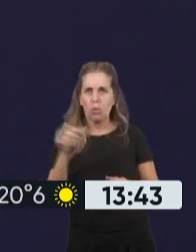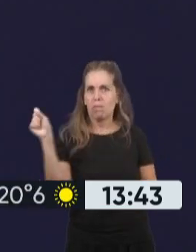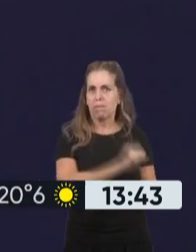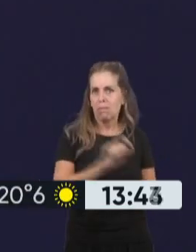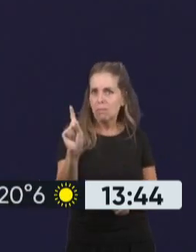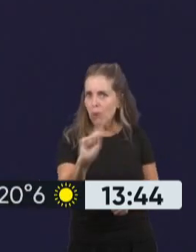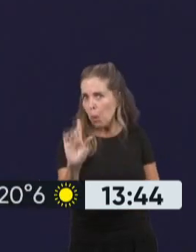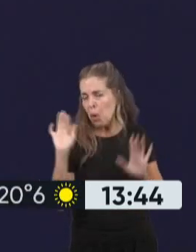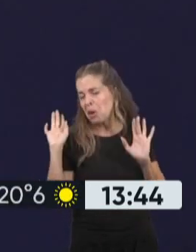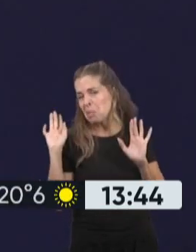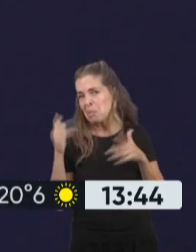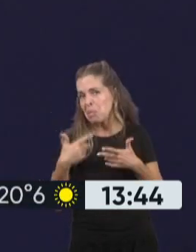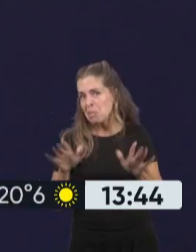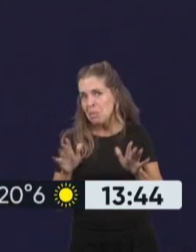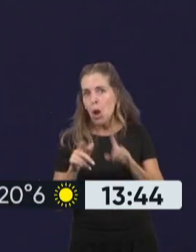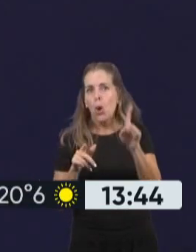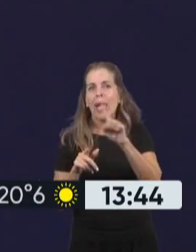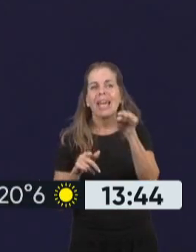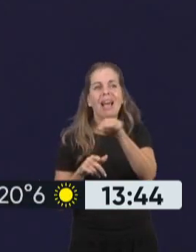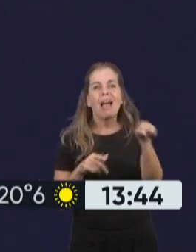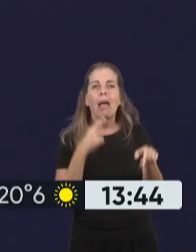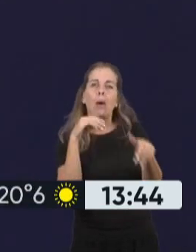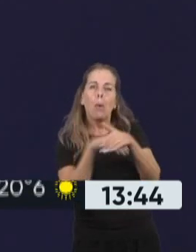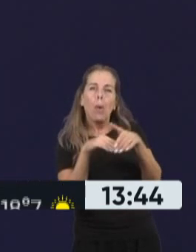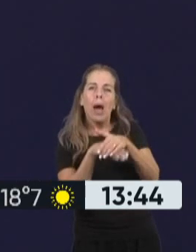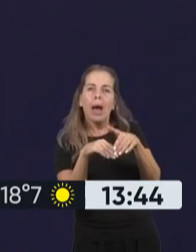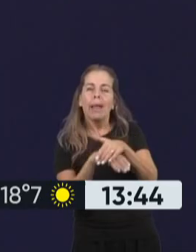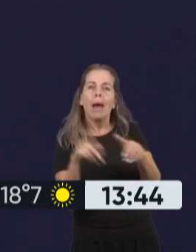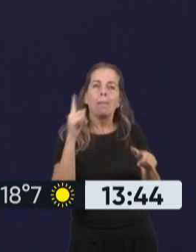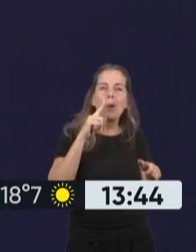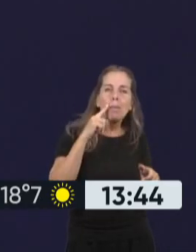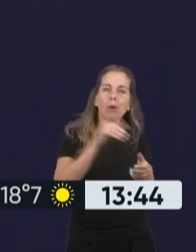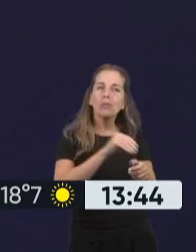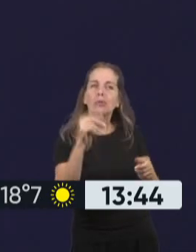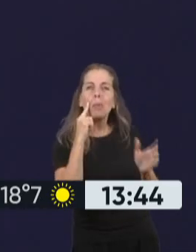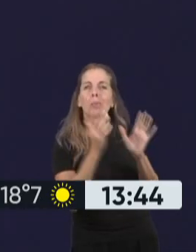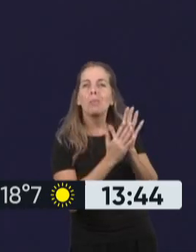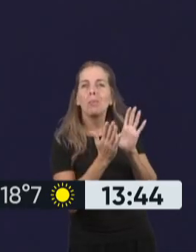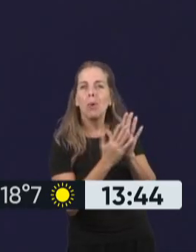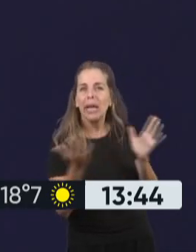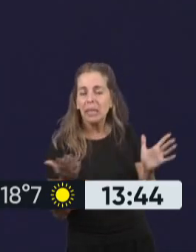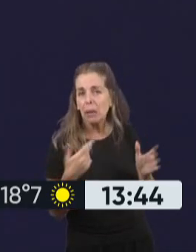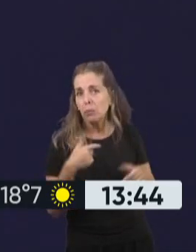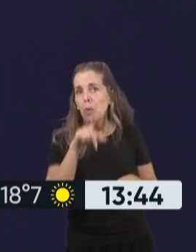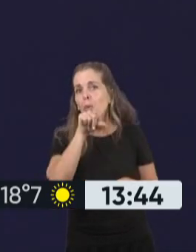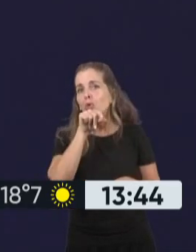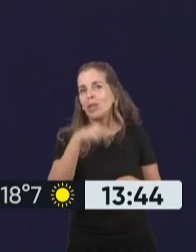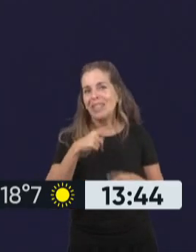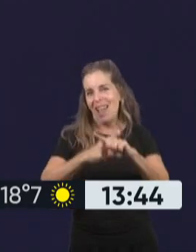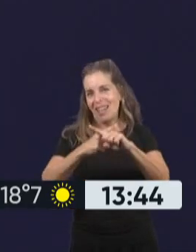que los vayan guardando y cada tanto los saquen, porque siempre los van a poder encontrar en mi